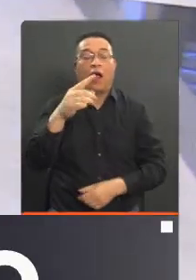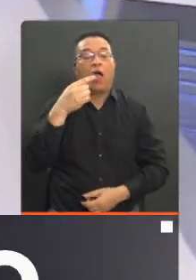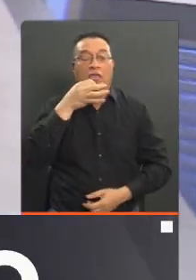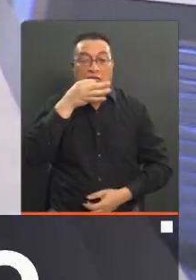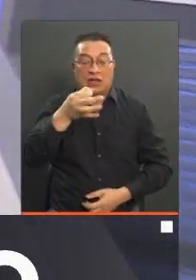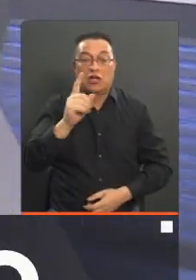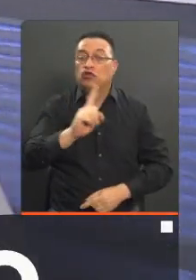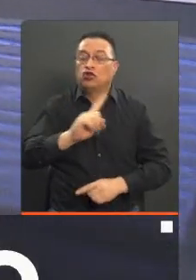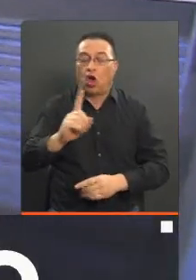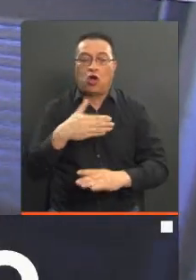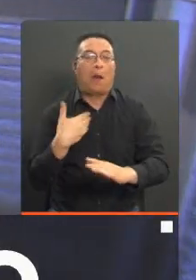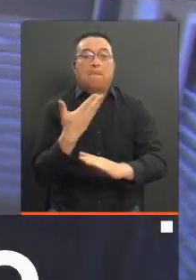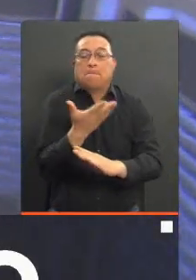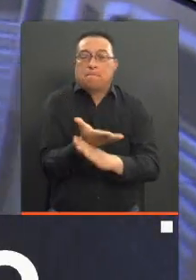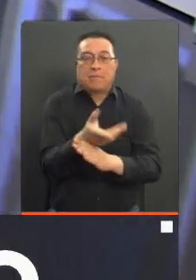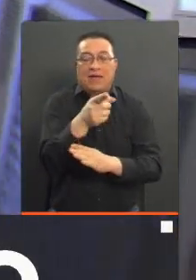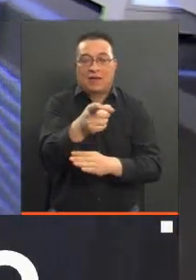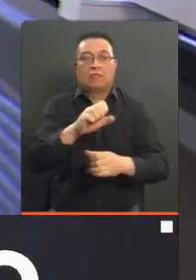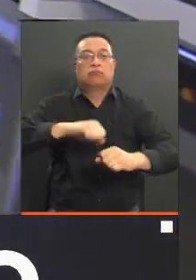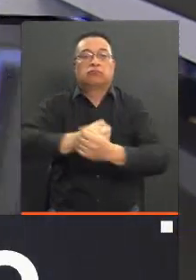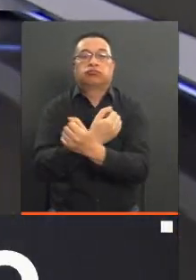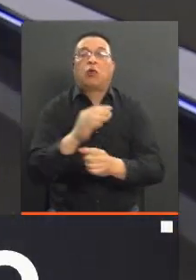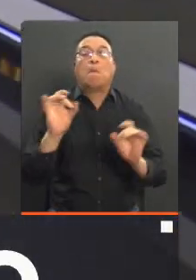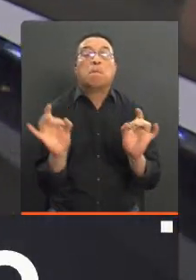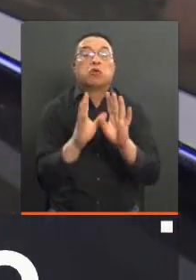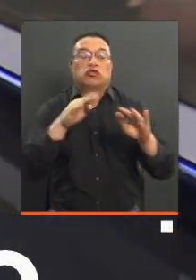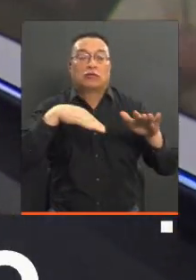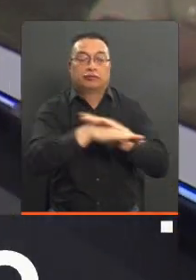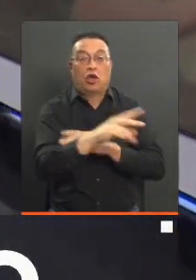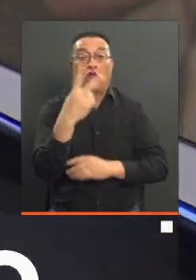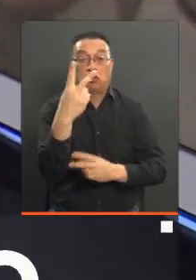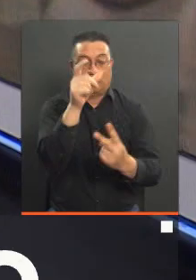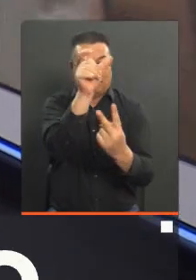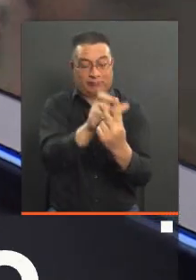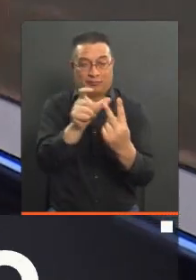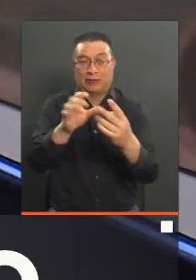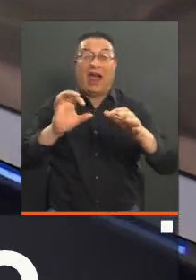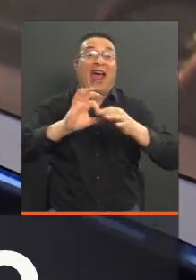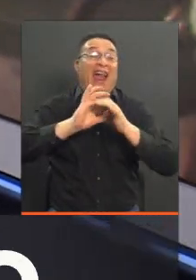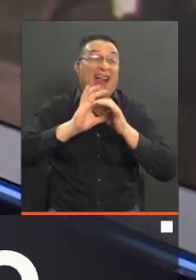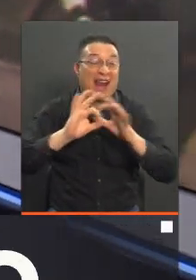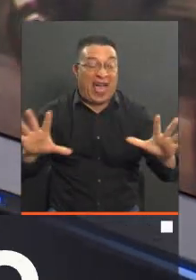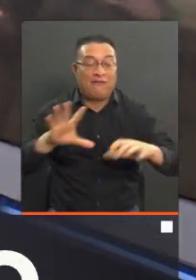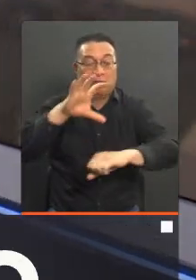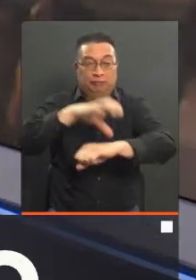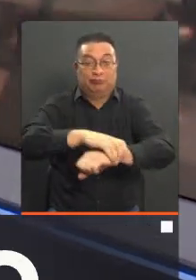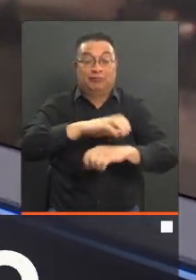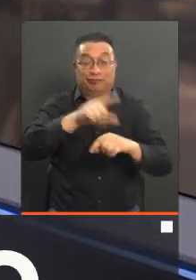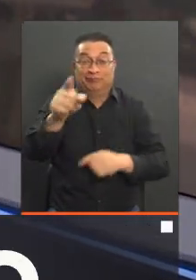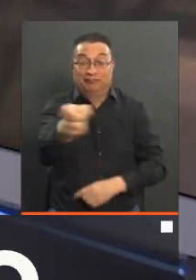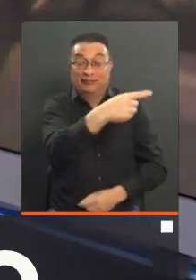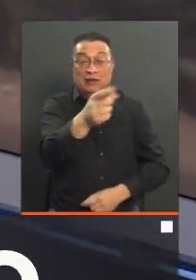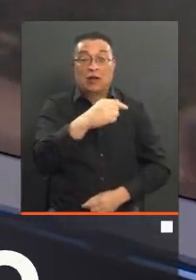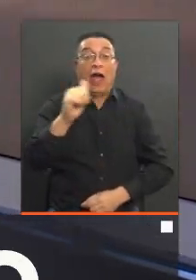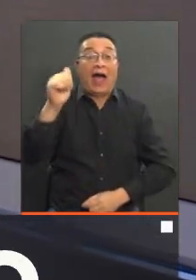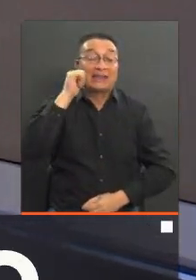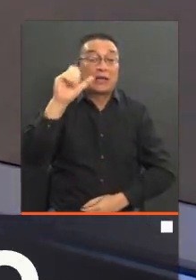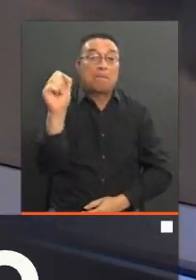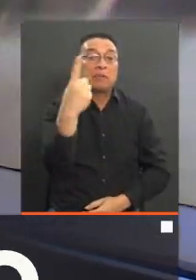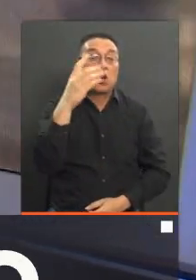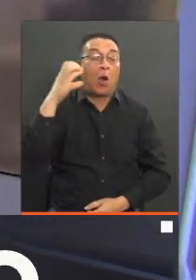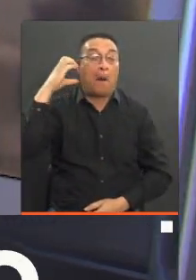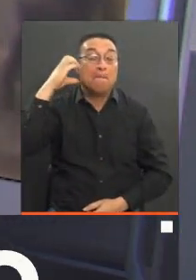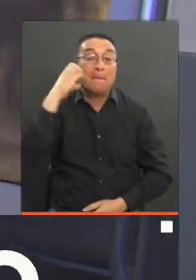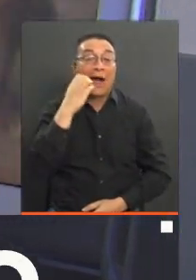la prisión preventiva a los dos imputados de los graves disturbios que ocurrieron ayer 1 de mayo en el barrio